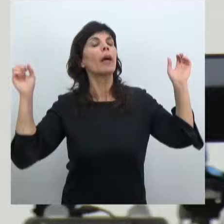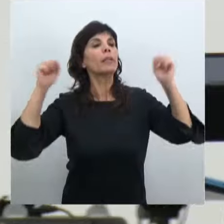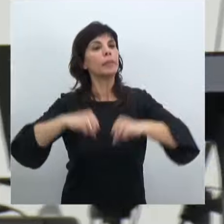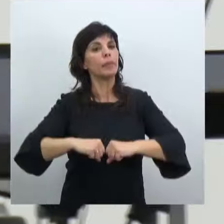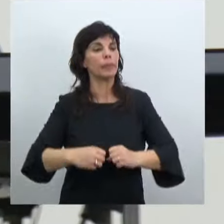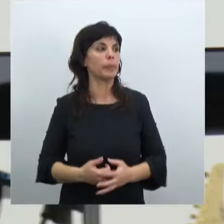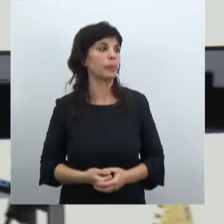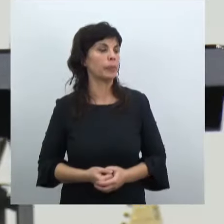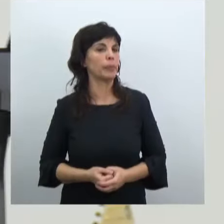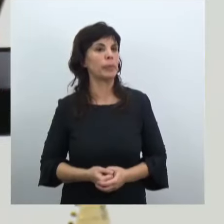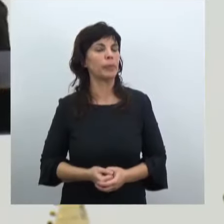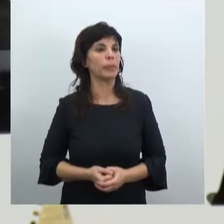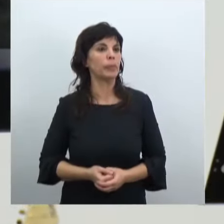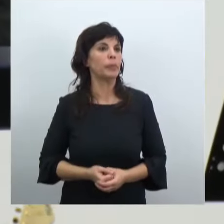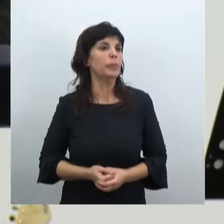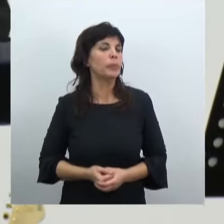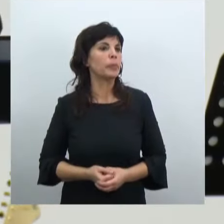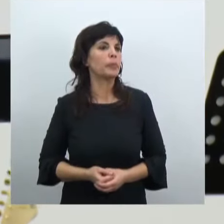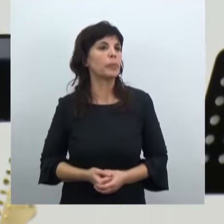¡Amén! ¡Wow!